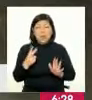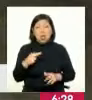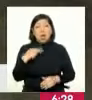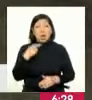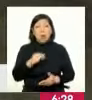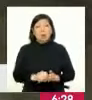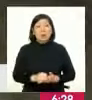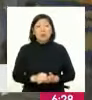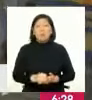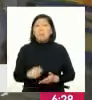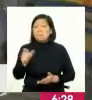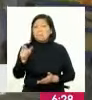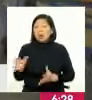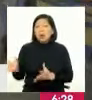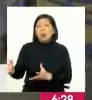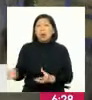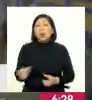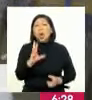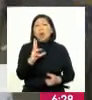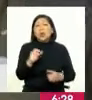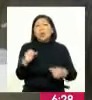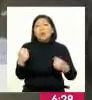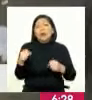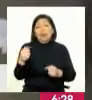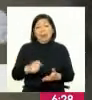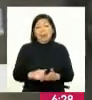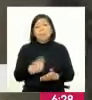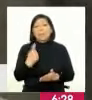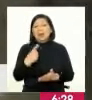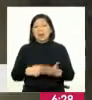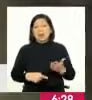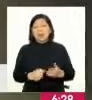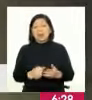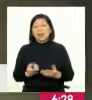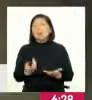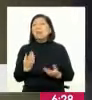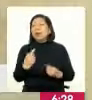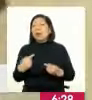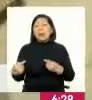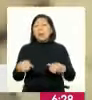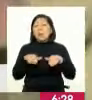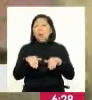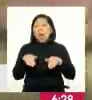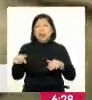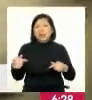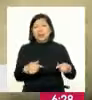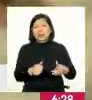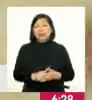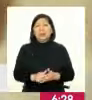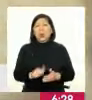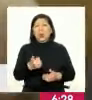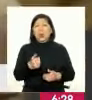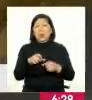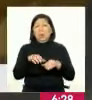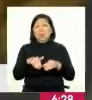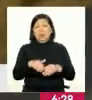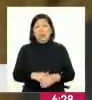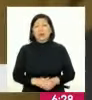noviembre, unos desconocidos se lo llevaron en una mototaxi con el objetivo de hacerlo participar en peleas clandestinas con otros